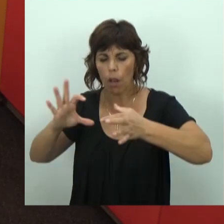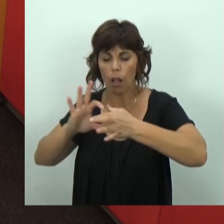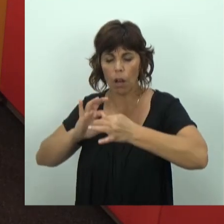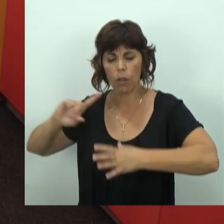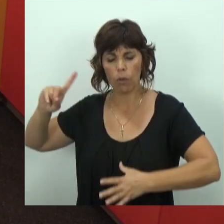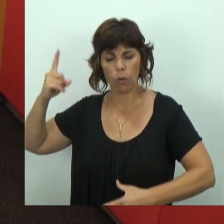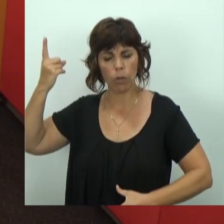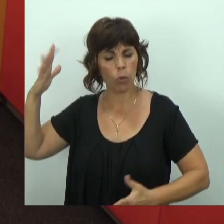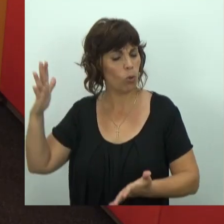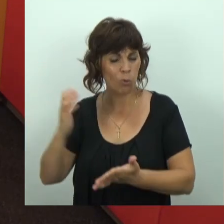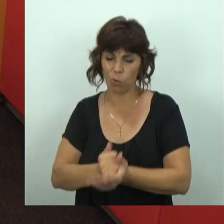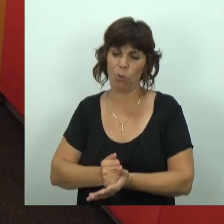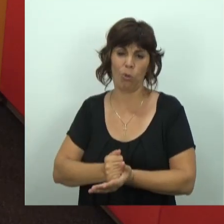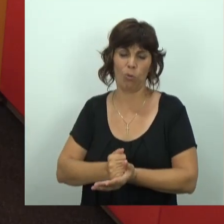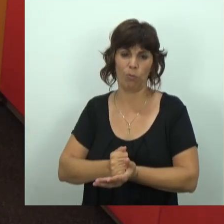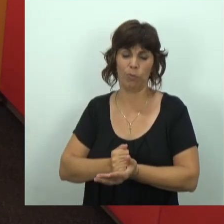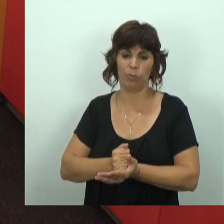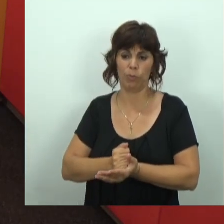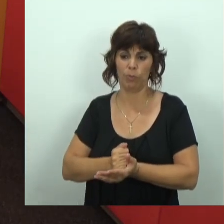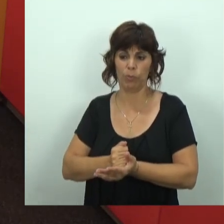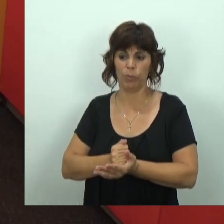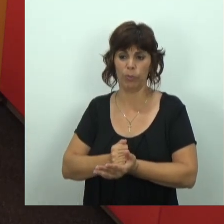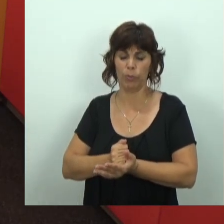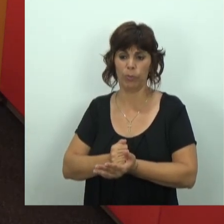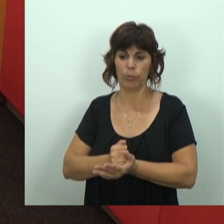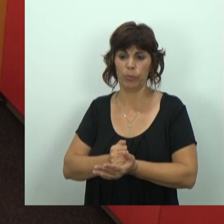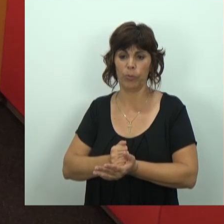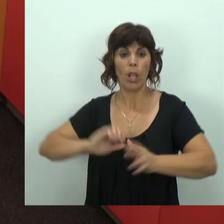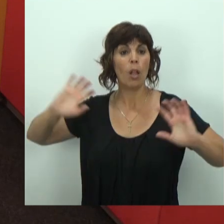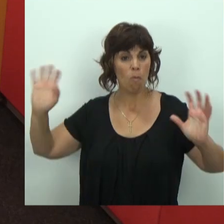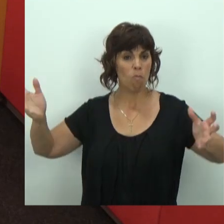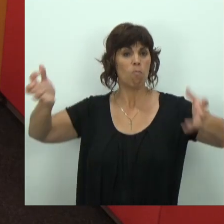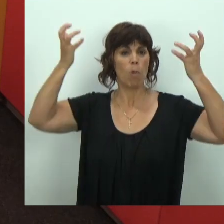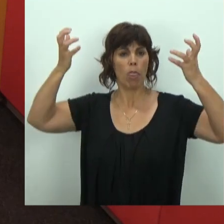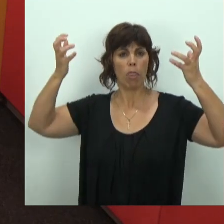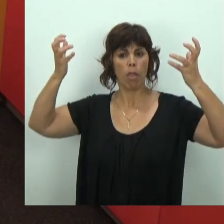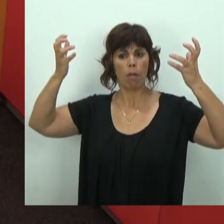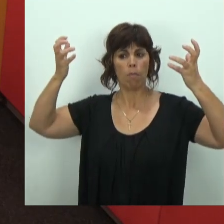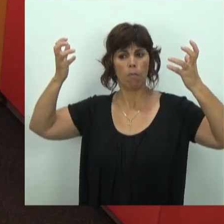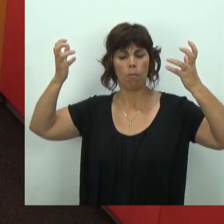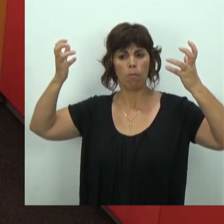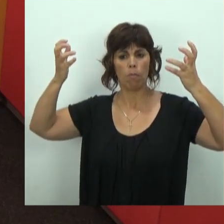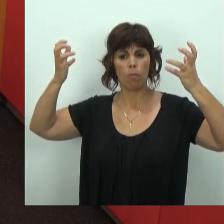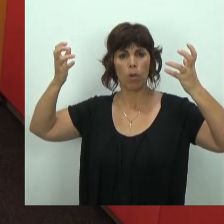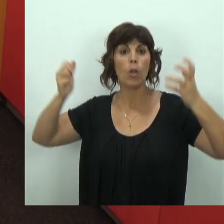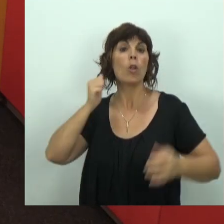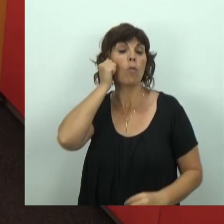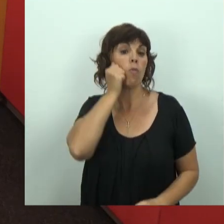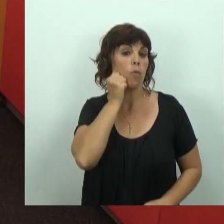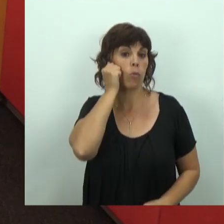eso es lo que sobrevive, lo que vence al mundo y lo que trae fruto.